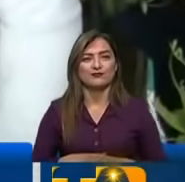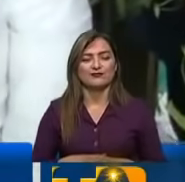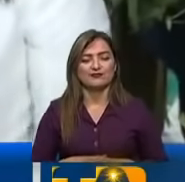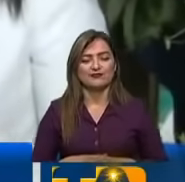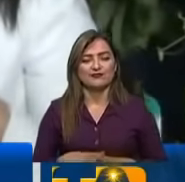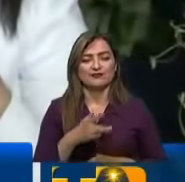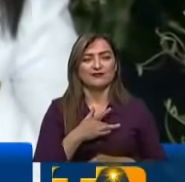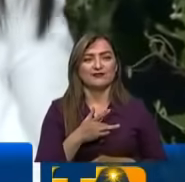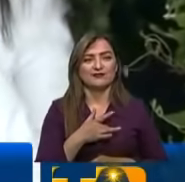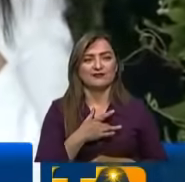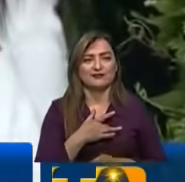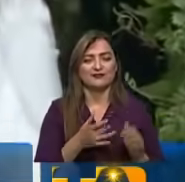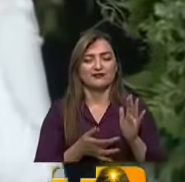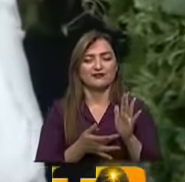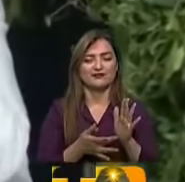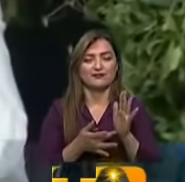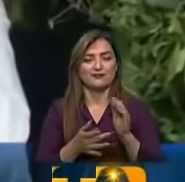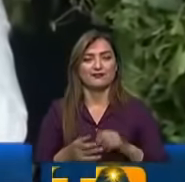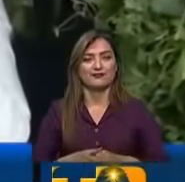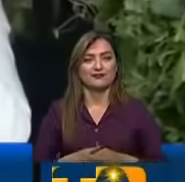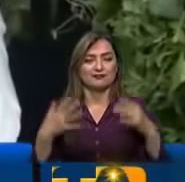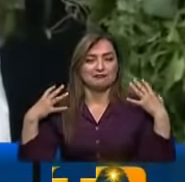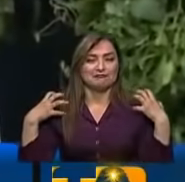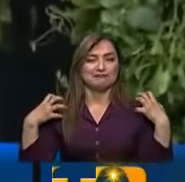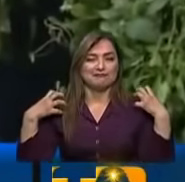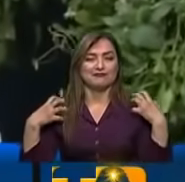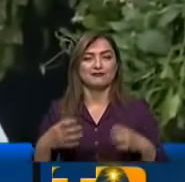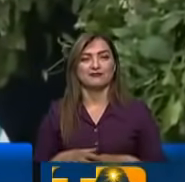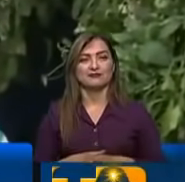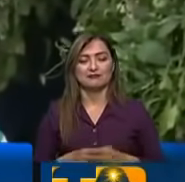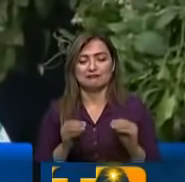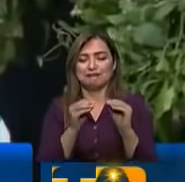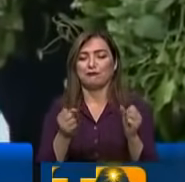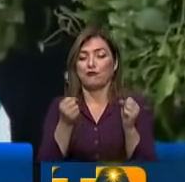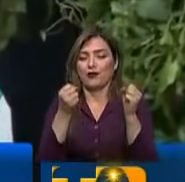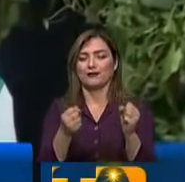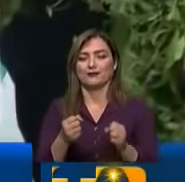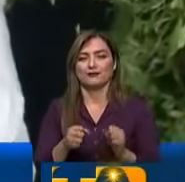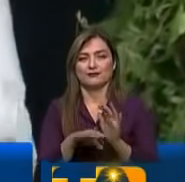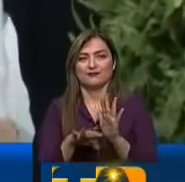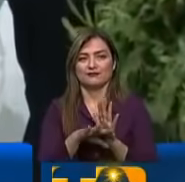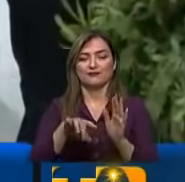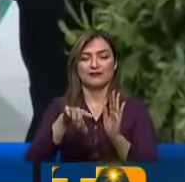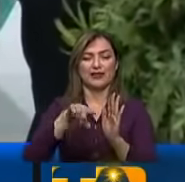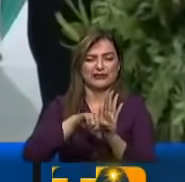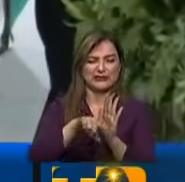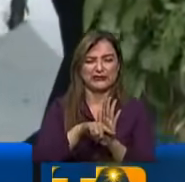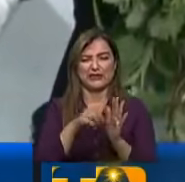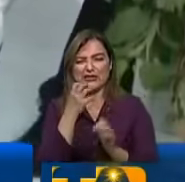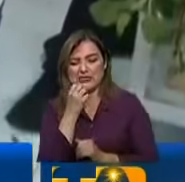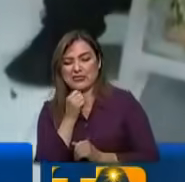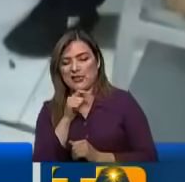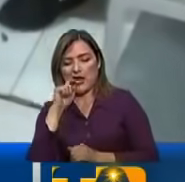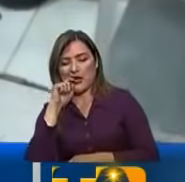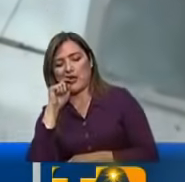ahorita? Vamos detectando ese estrés, mucho estrés, mucha mala energía, envidias, maldad de